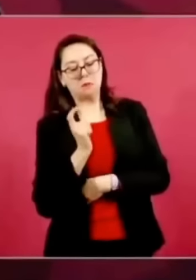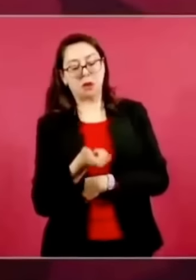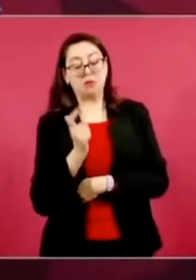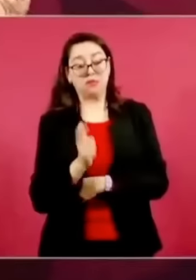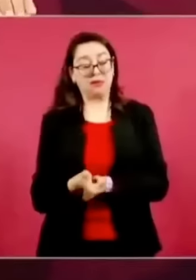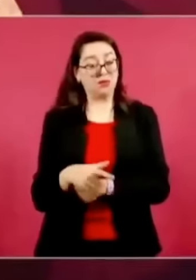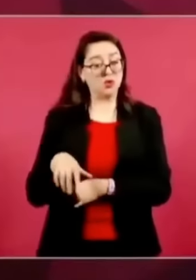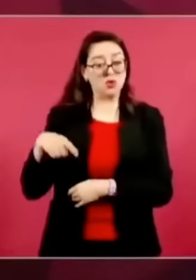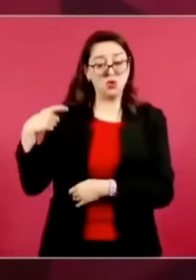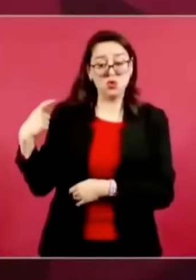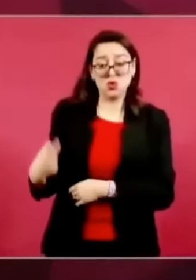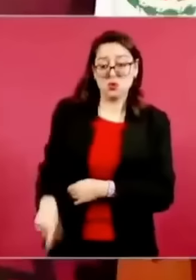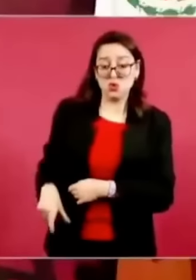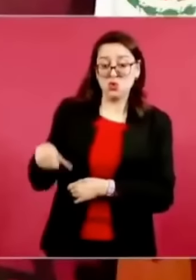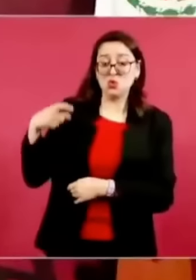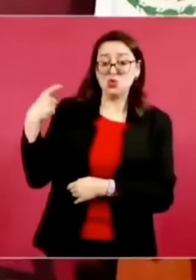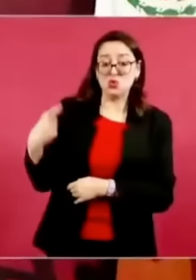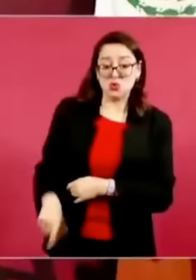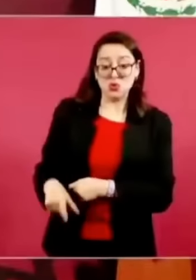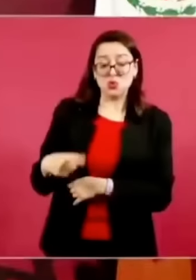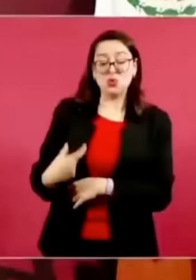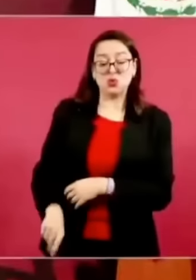Todavía existe la revista